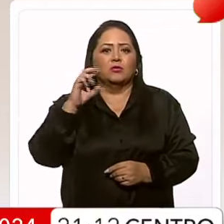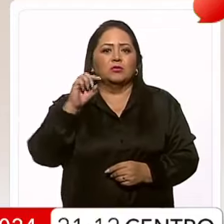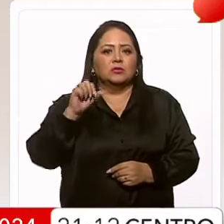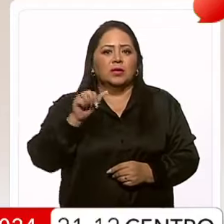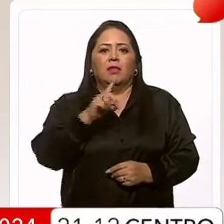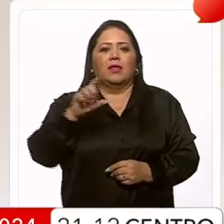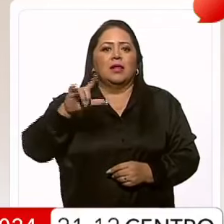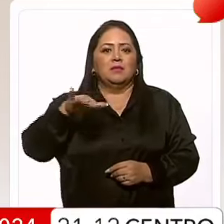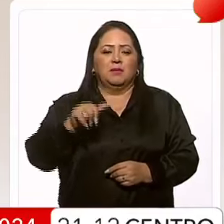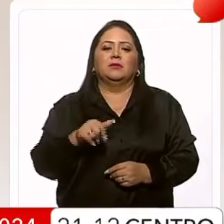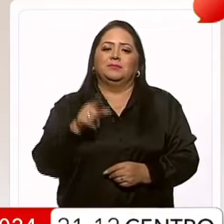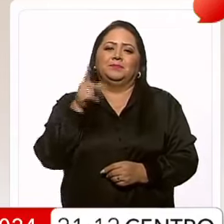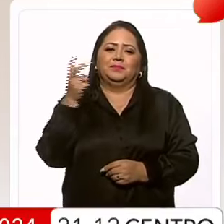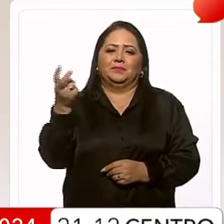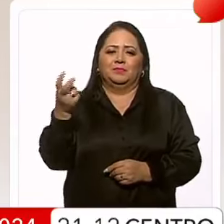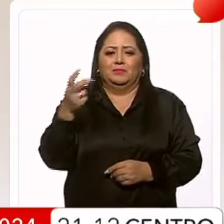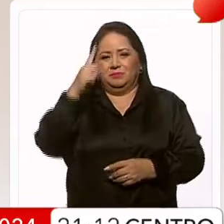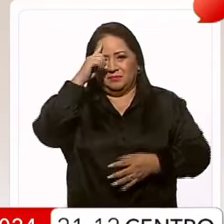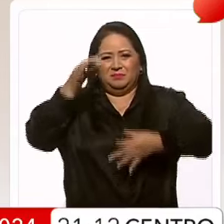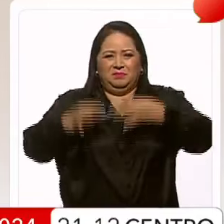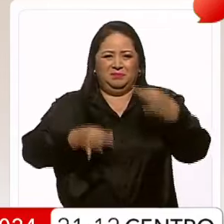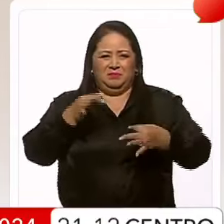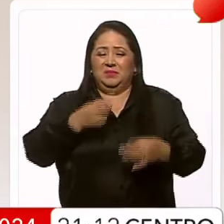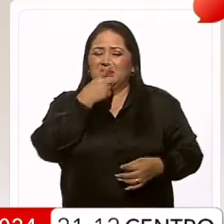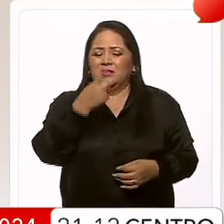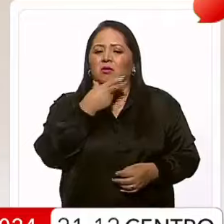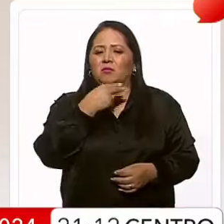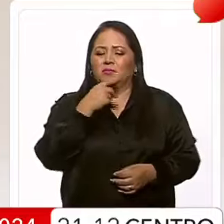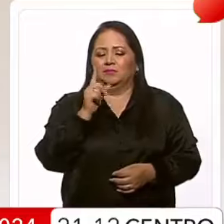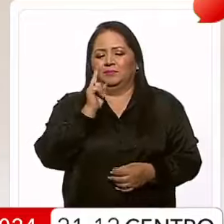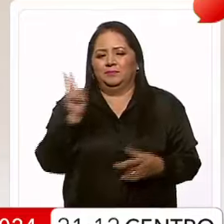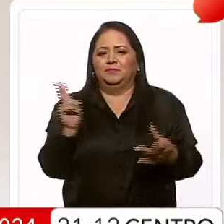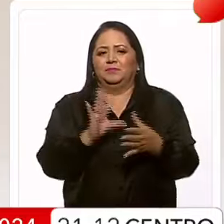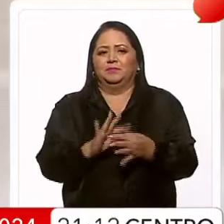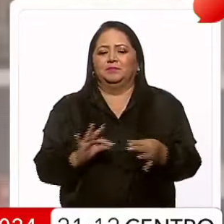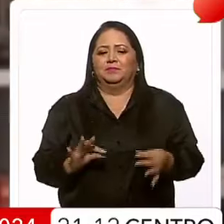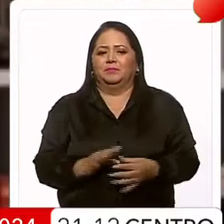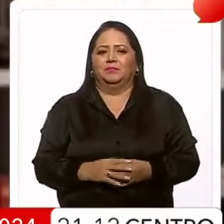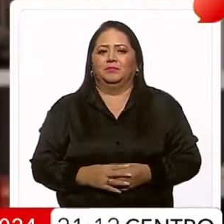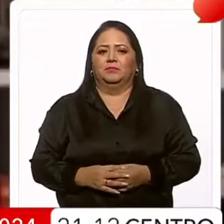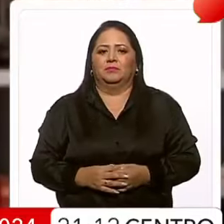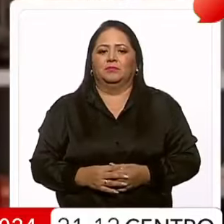este caso hubo deficiencias en el proceso judicial. Esto dijo Arnoldo Cuellar.